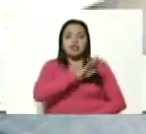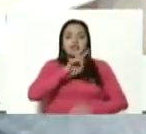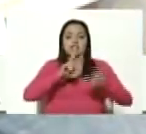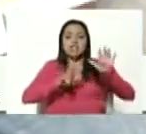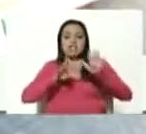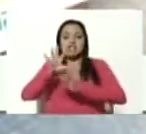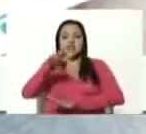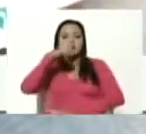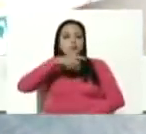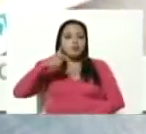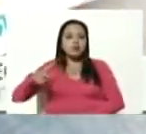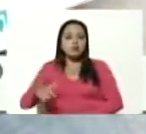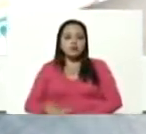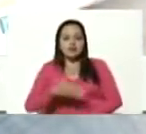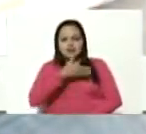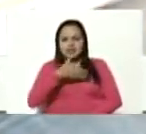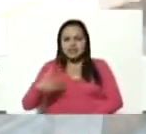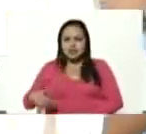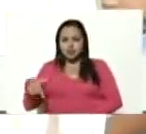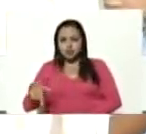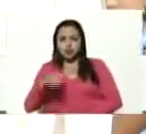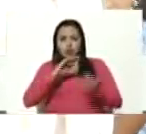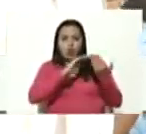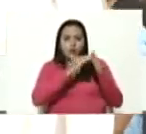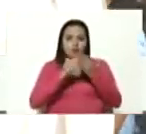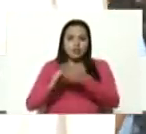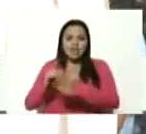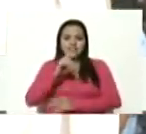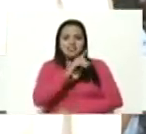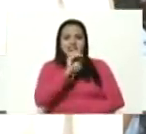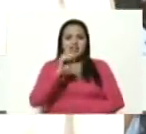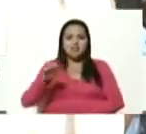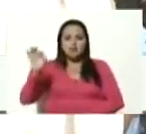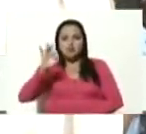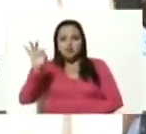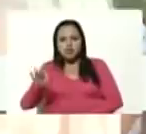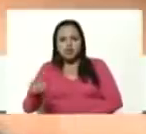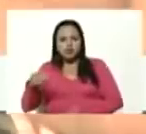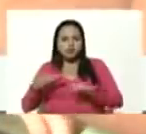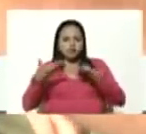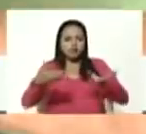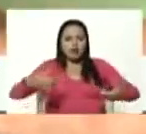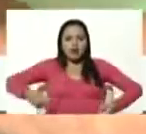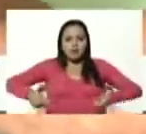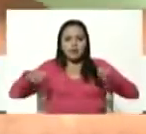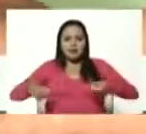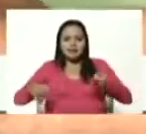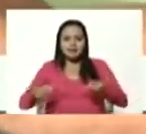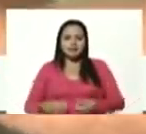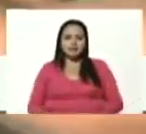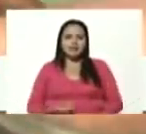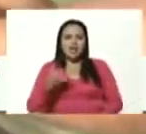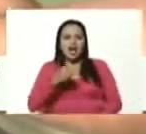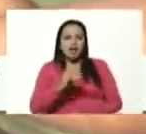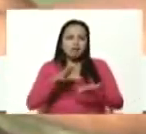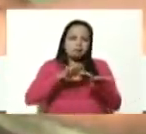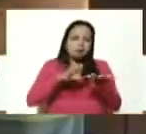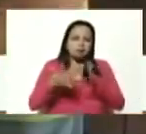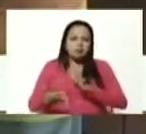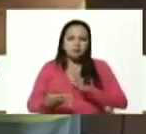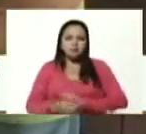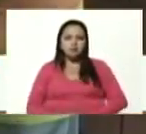personas. Presidente, esta es una comunidad que es 100% abastecida por Mercar. Tiene un aproximado